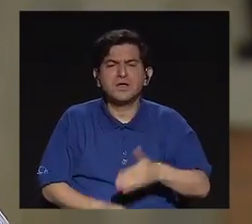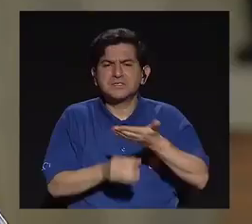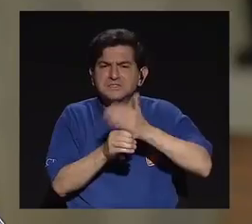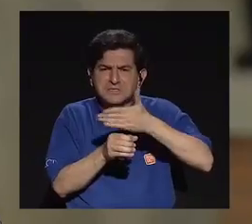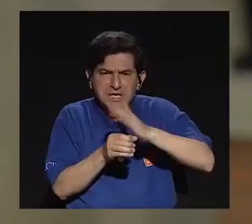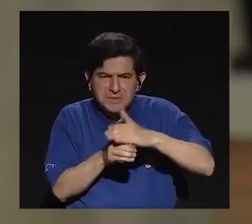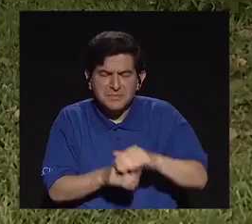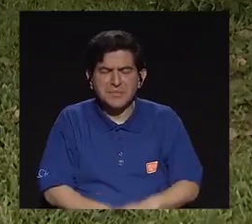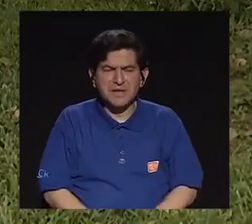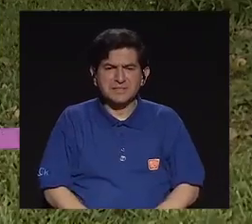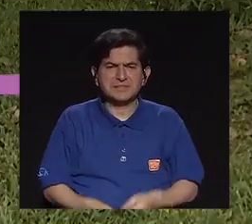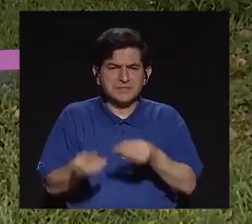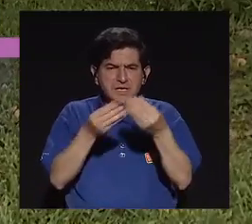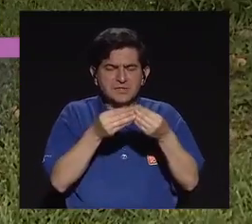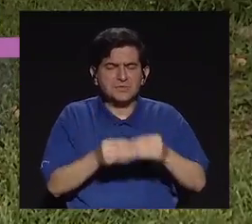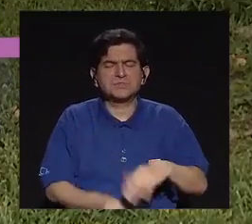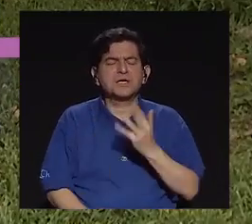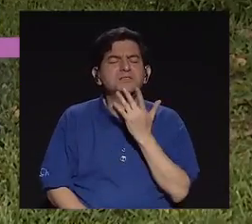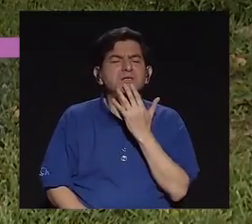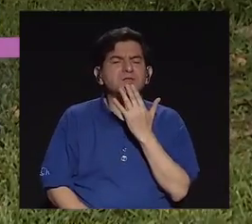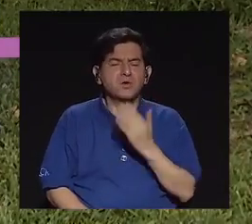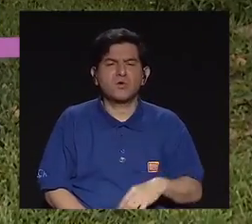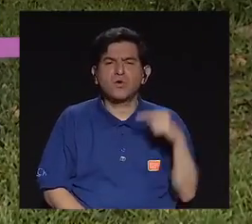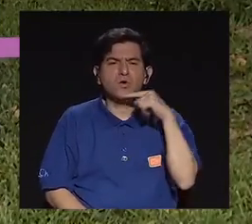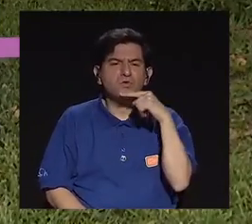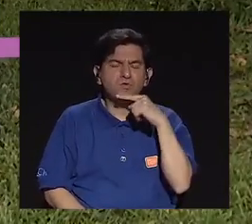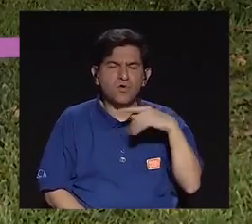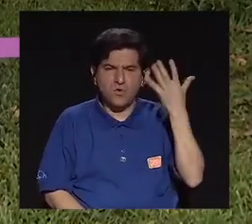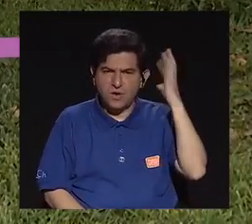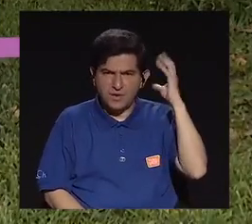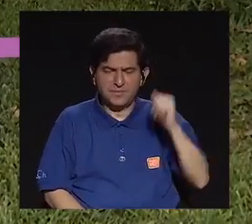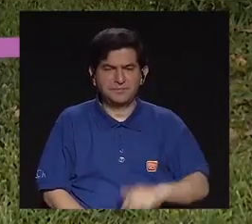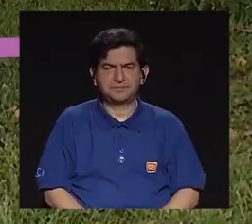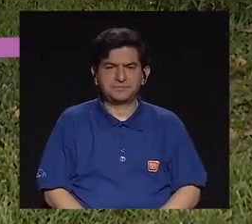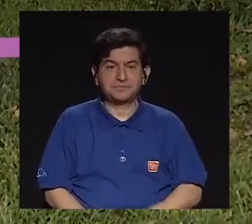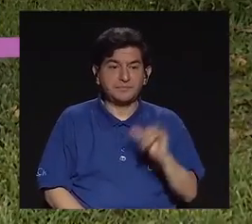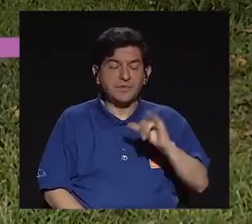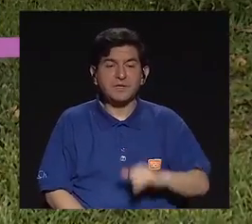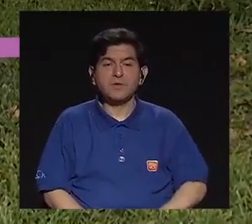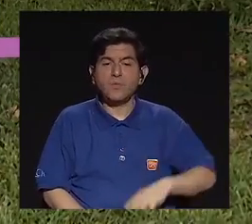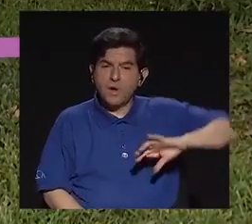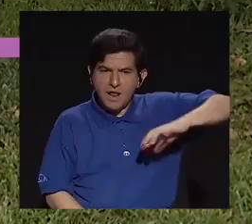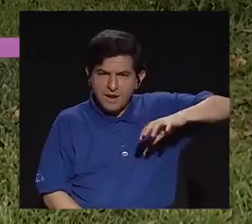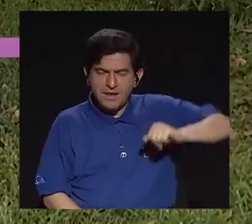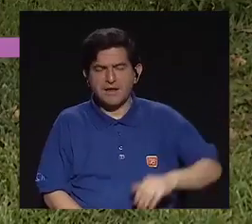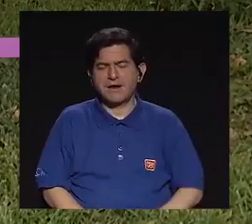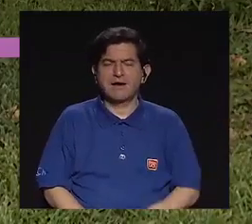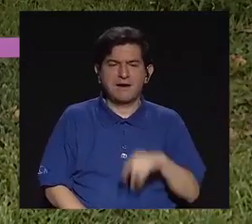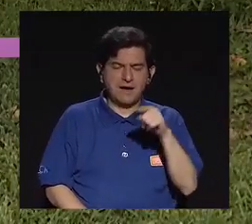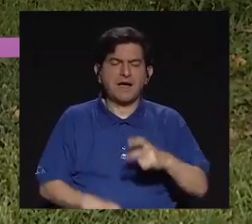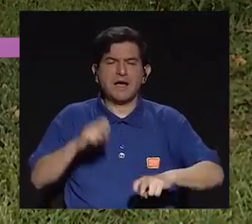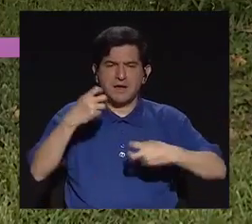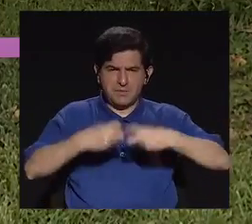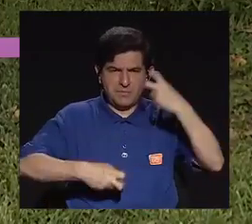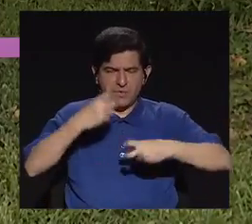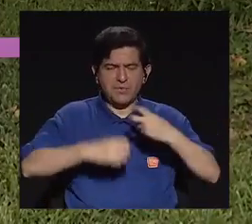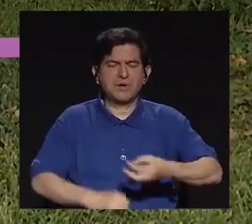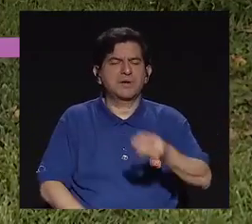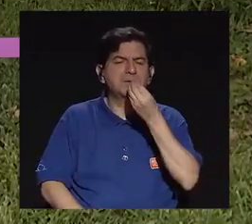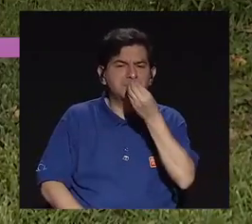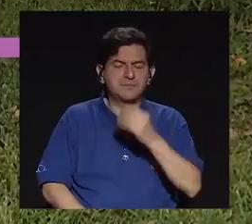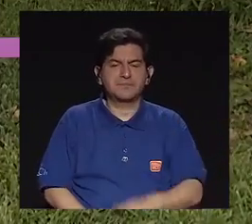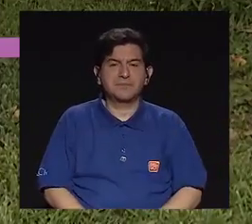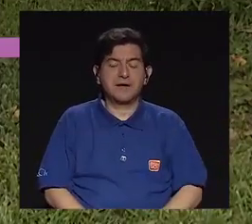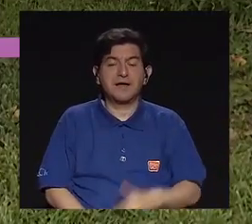cerveza, colorantes azul, perdón, rojos, amarillos, también naranjas, pues pueden desencadenar las crisis en lo que son alimentos.